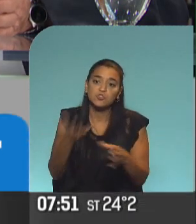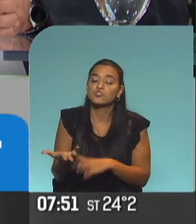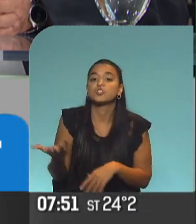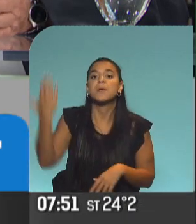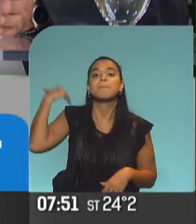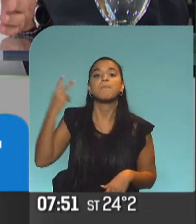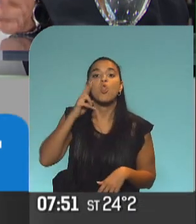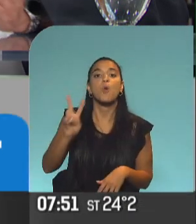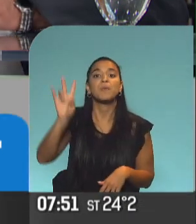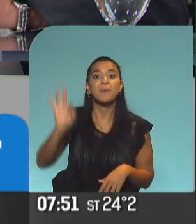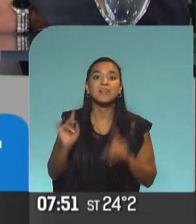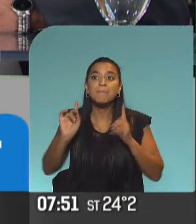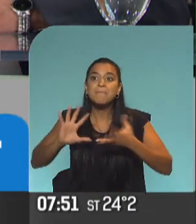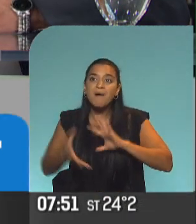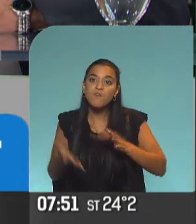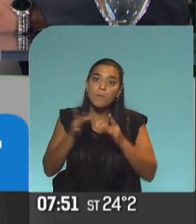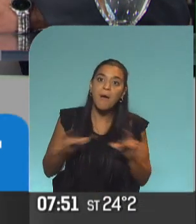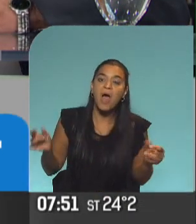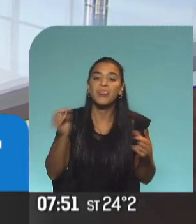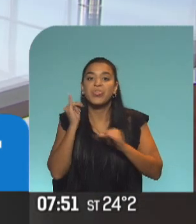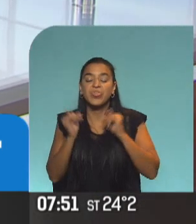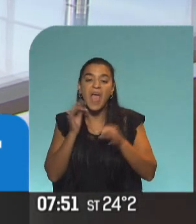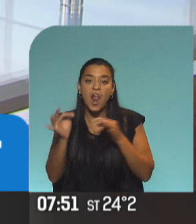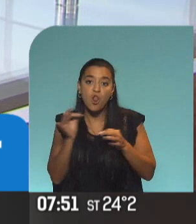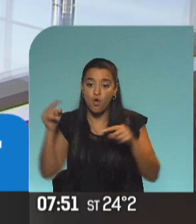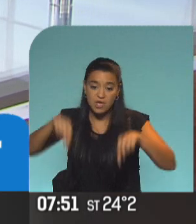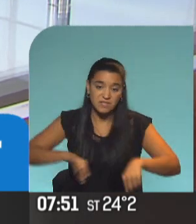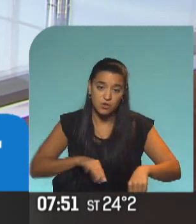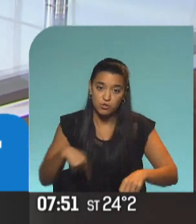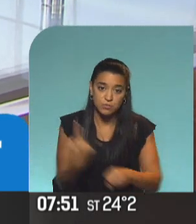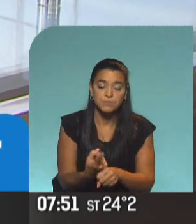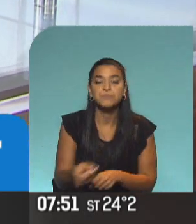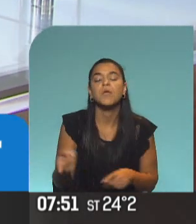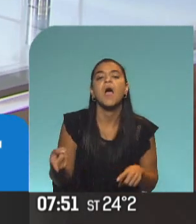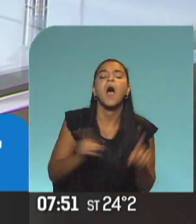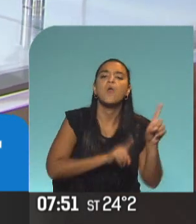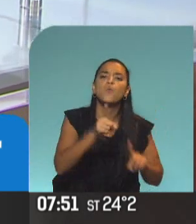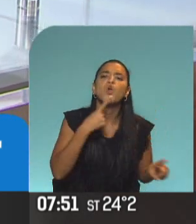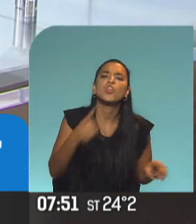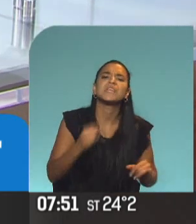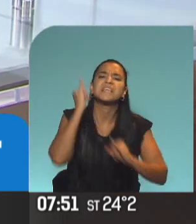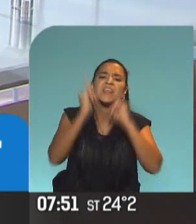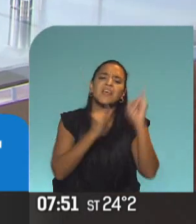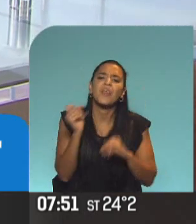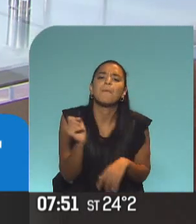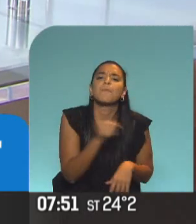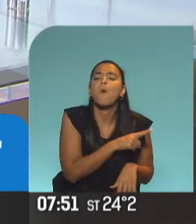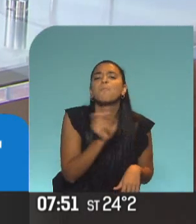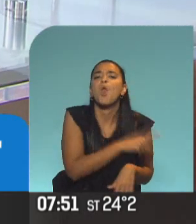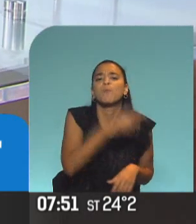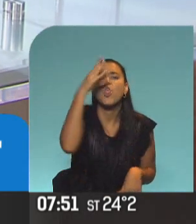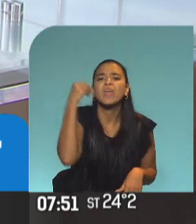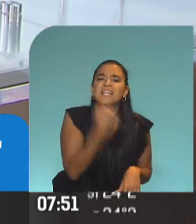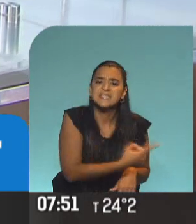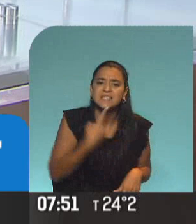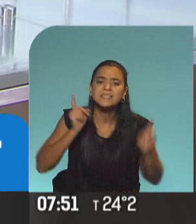pudo sostener. Artemio, usted habla de un discurso polarizado. Algunos Sí. sectores hablan de un discurso cristinista de parte del presidente Alberto Fernández. Y en este marco